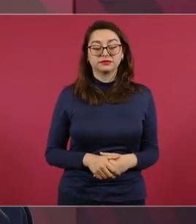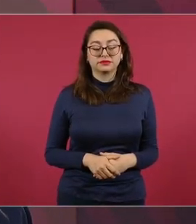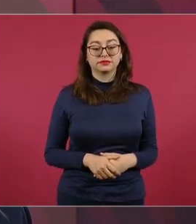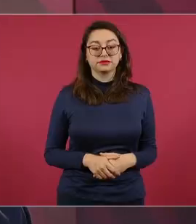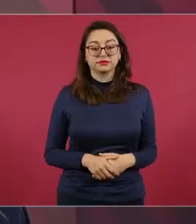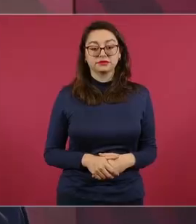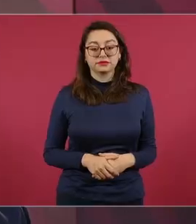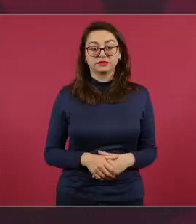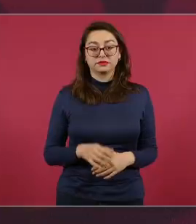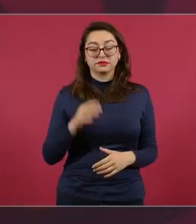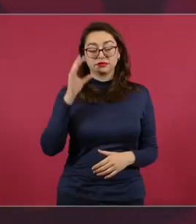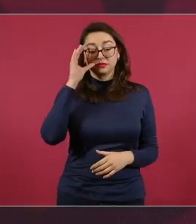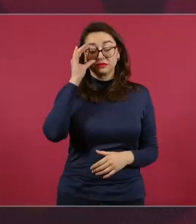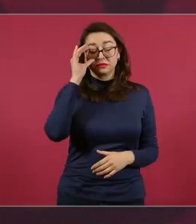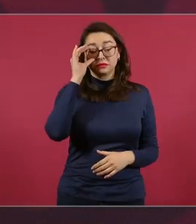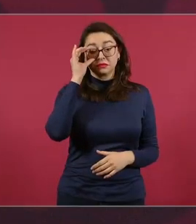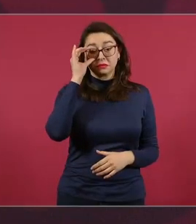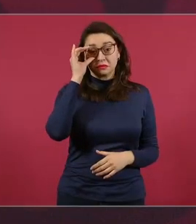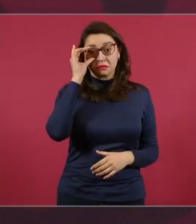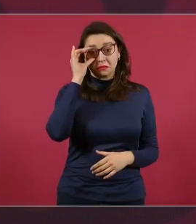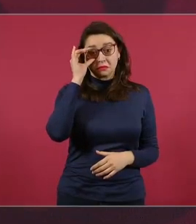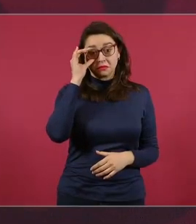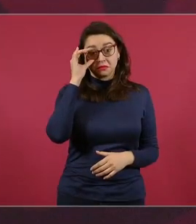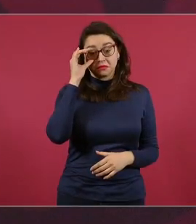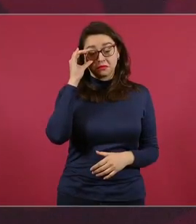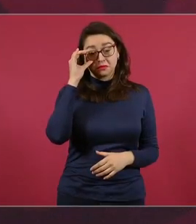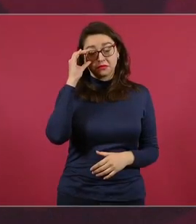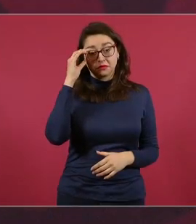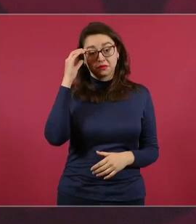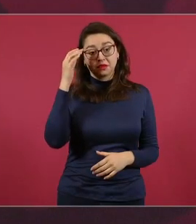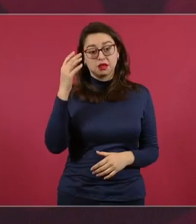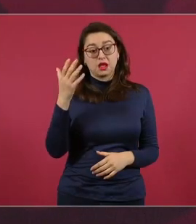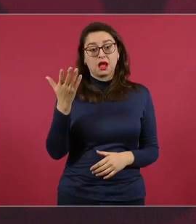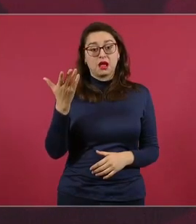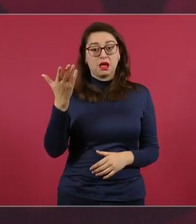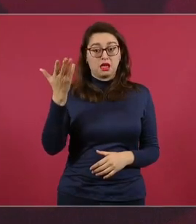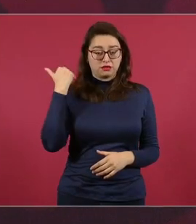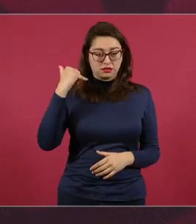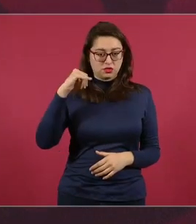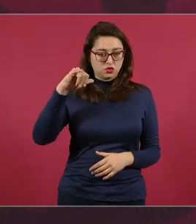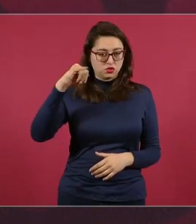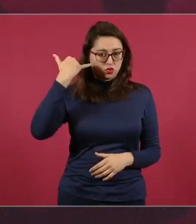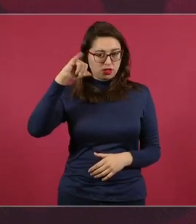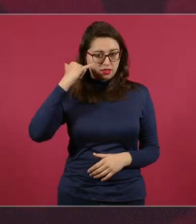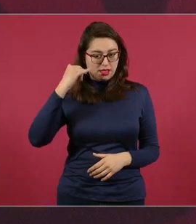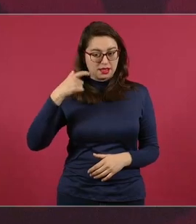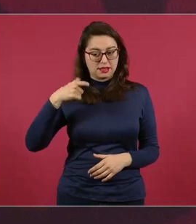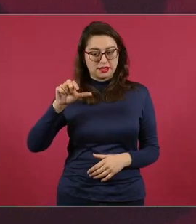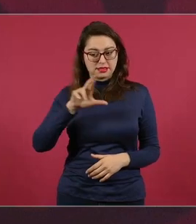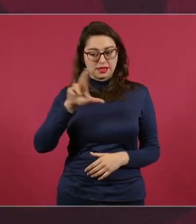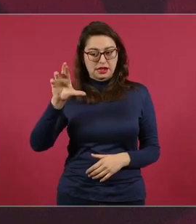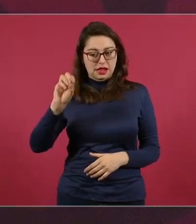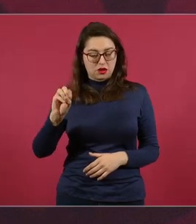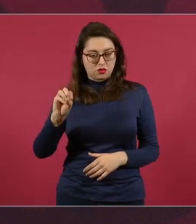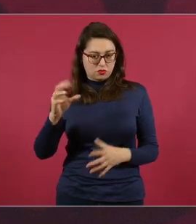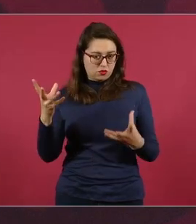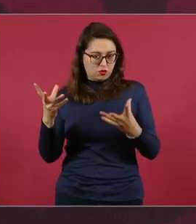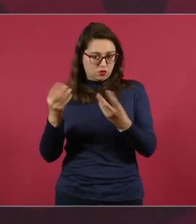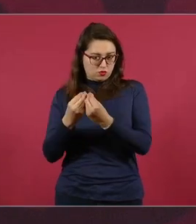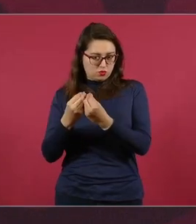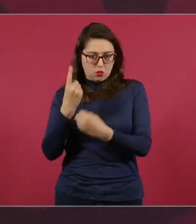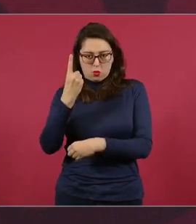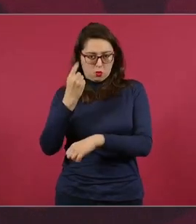quitan a Yucatán todo lo que es ahora Quintana Roo, en la época de Porfirio Díaz, estamos hablando